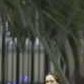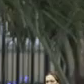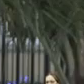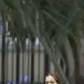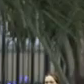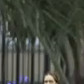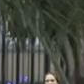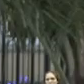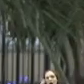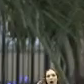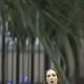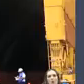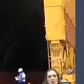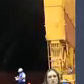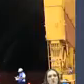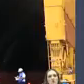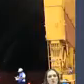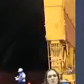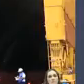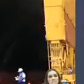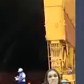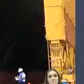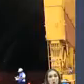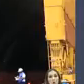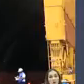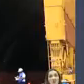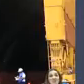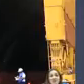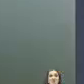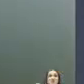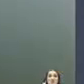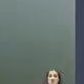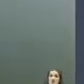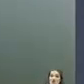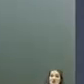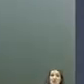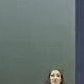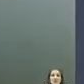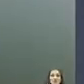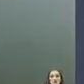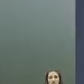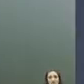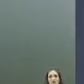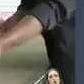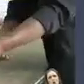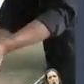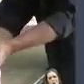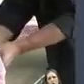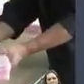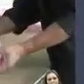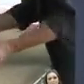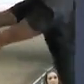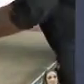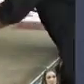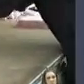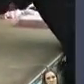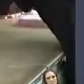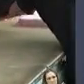empresariales, y también ha dicho que esta propuesta no es un capricho del gobierno nacional. Estas fueron las declaraciones del primer